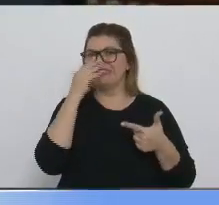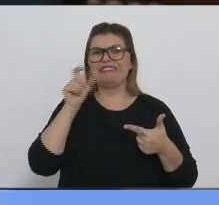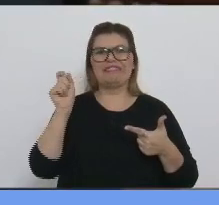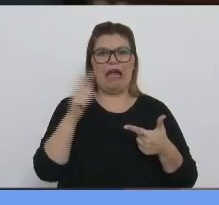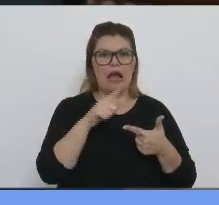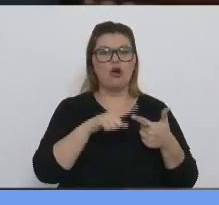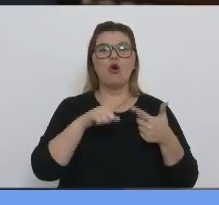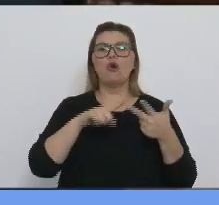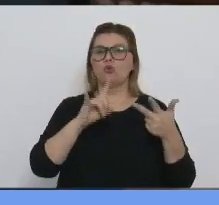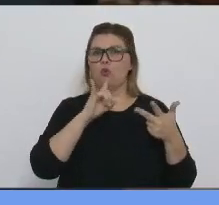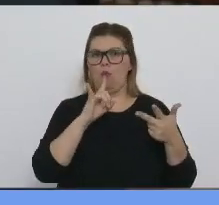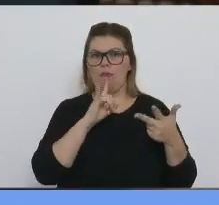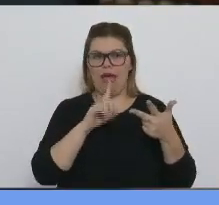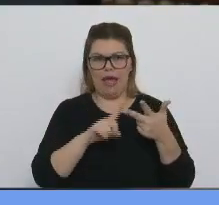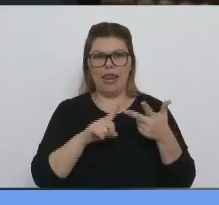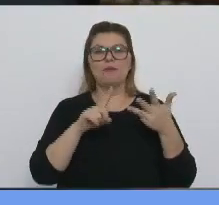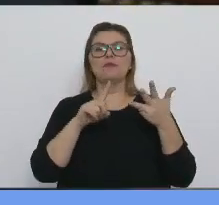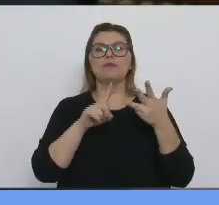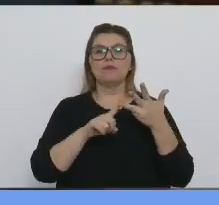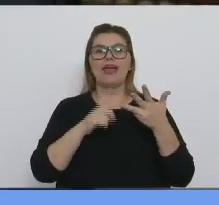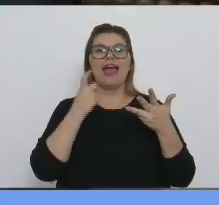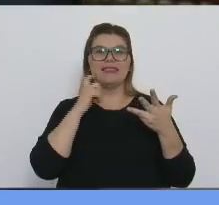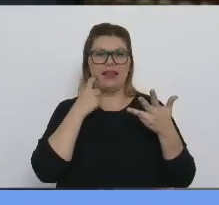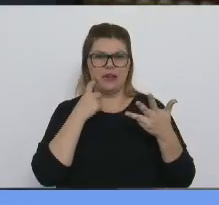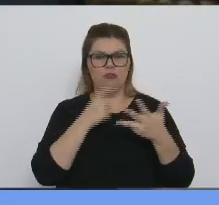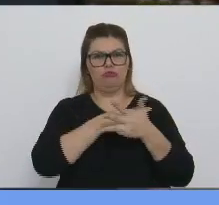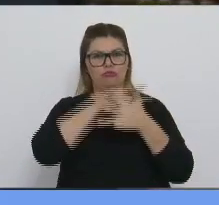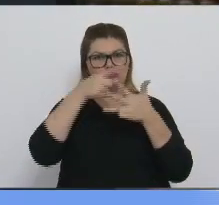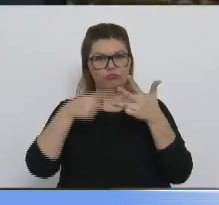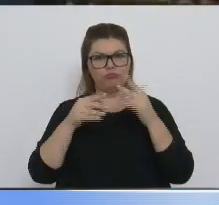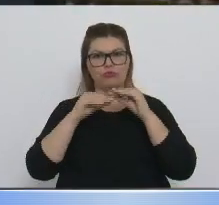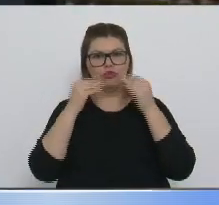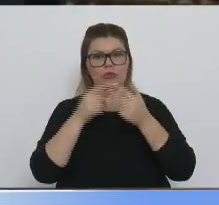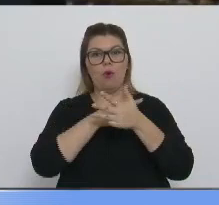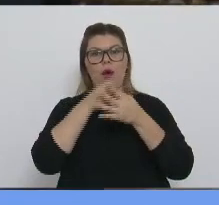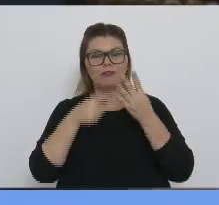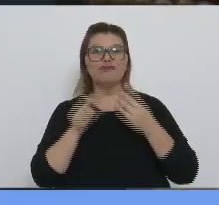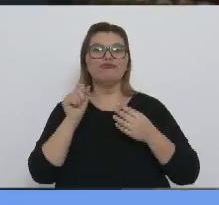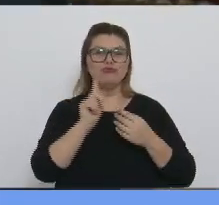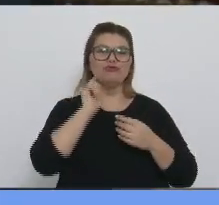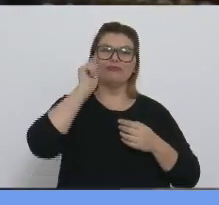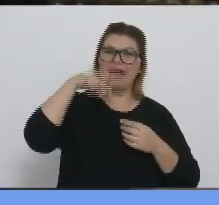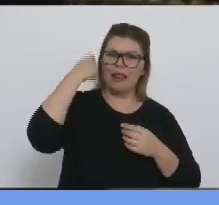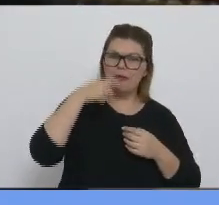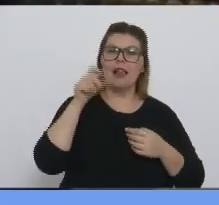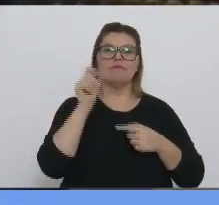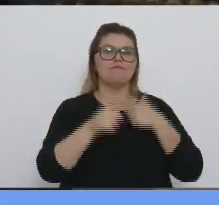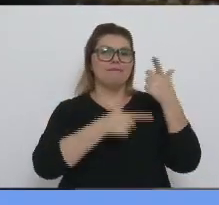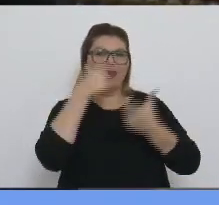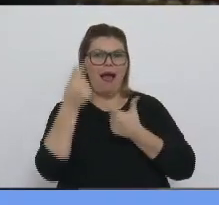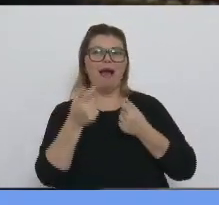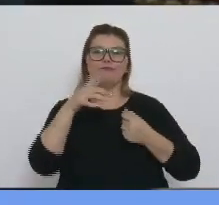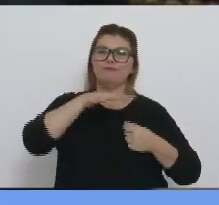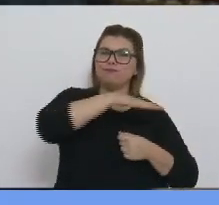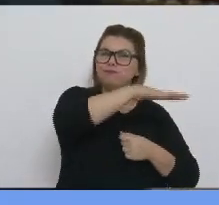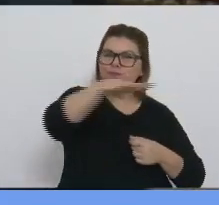provincia de tucumán de la provincia de entre ríos de su fauna de su flora de sus paisajes su